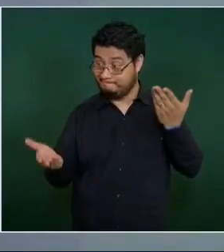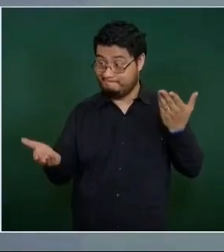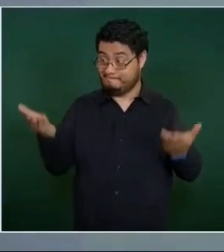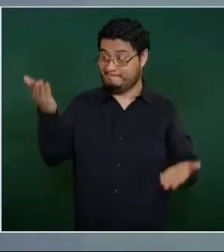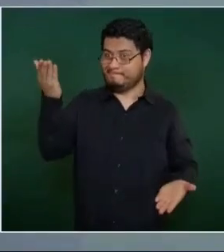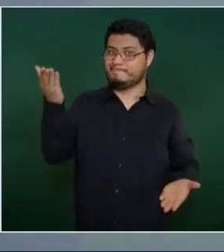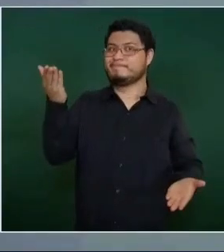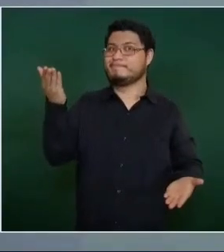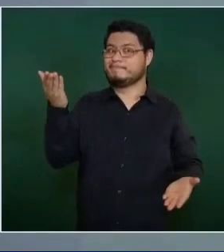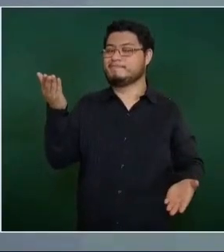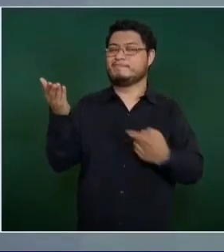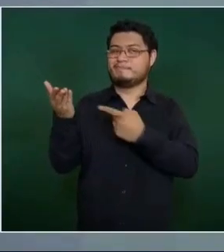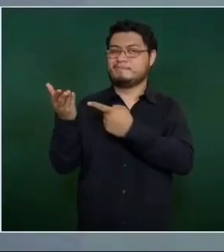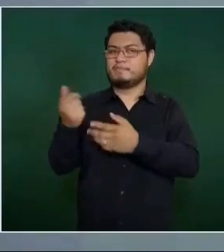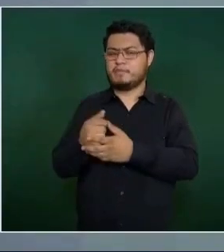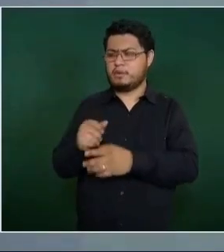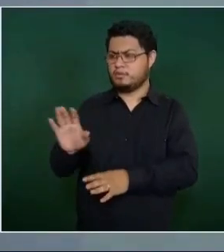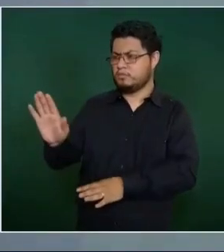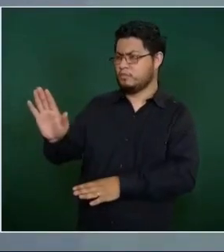y dijimos